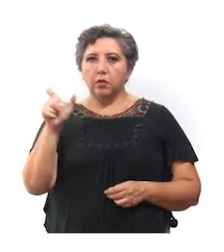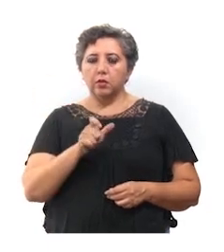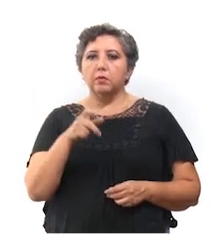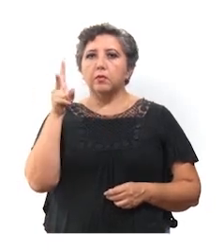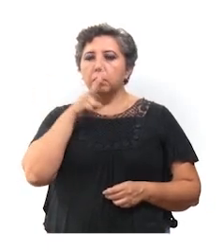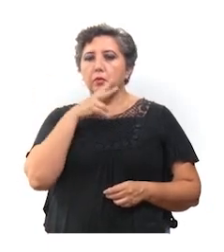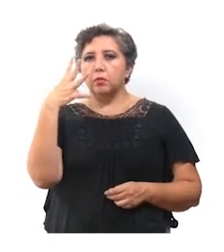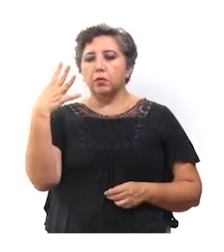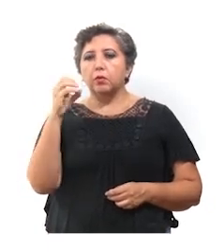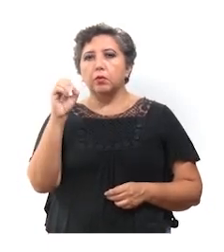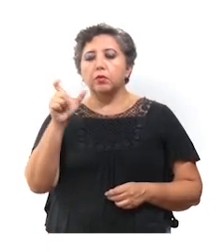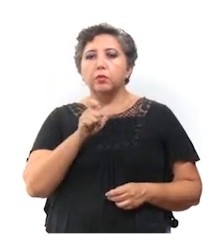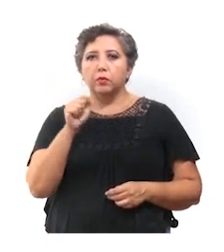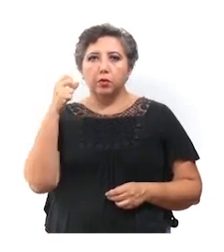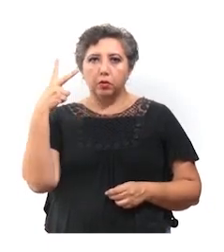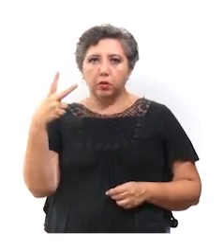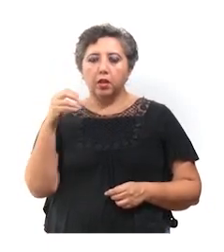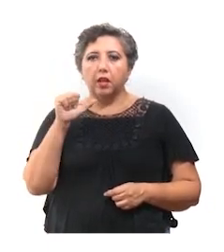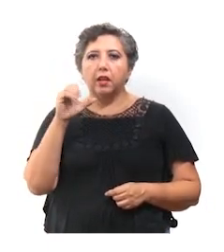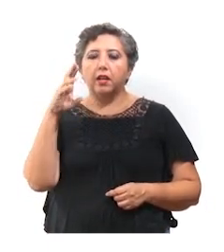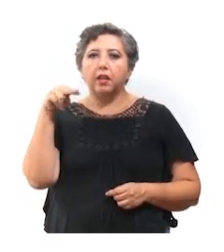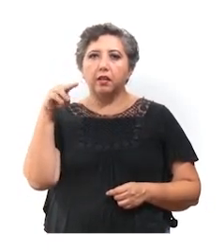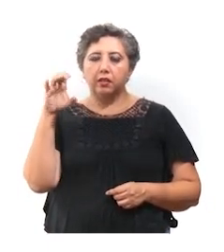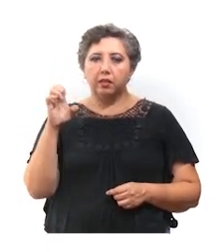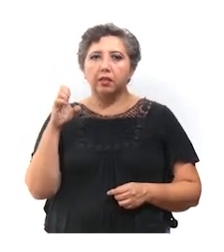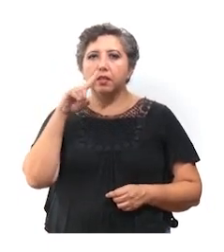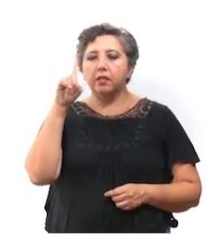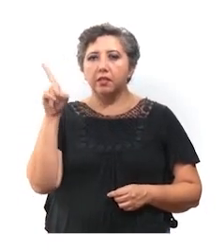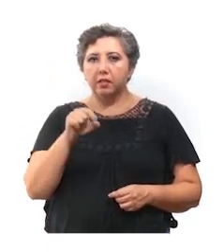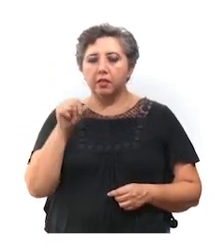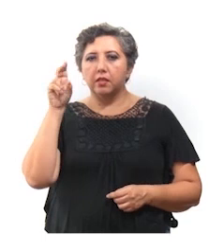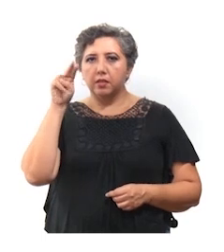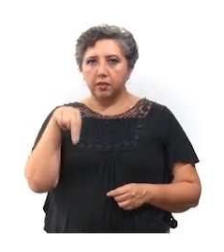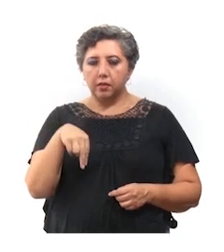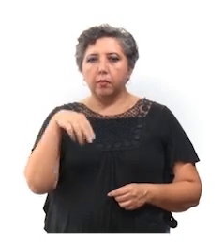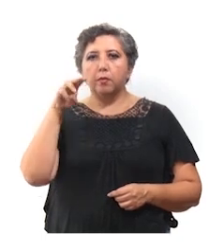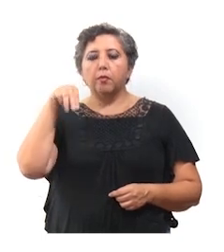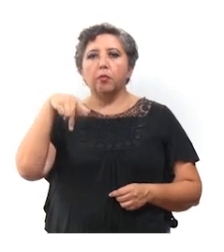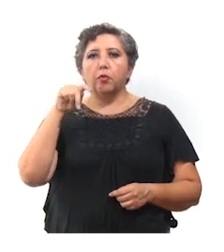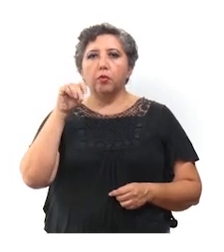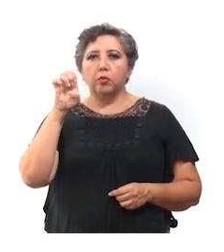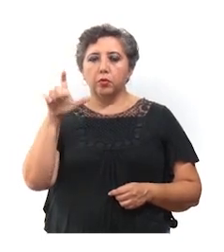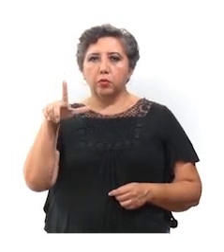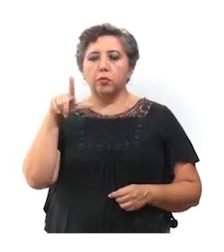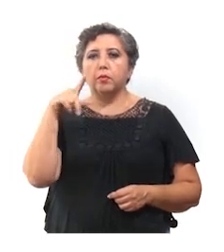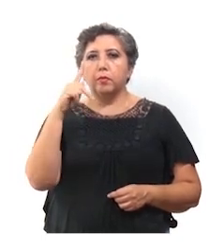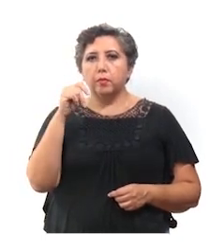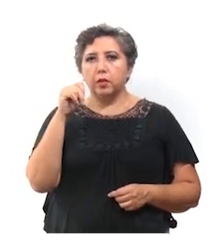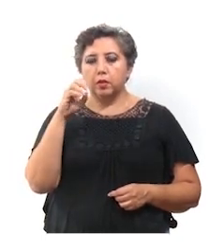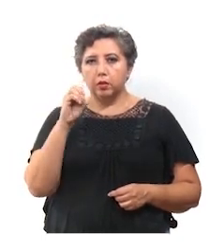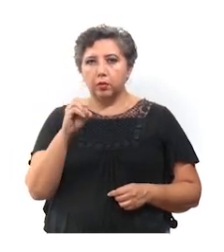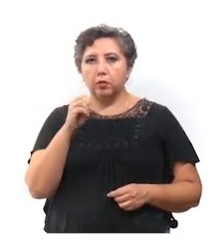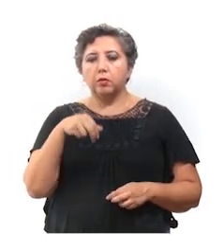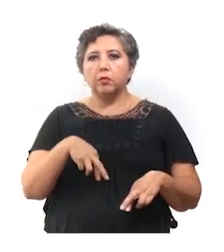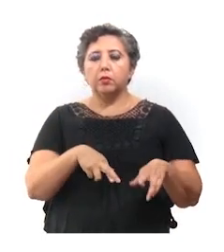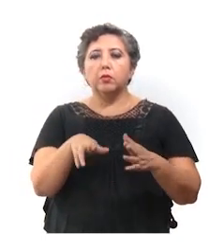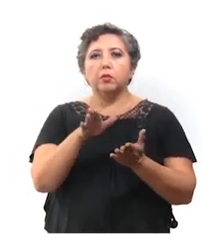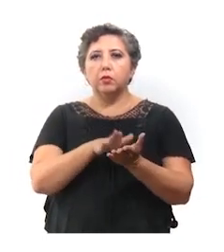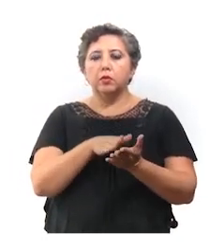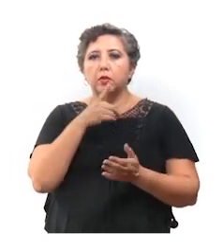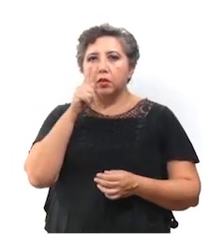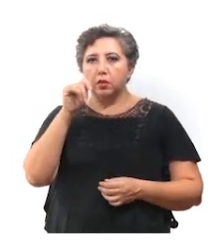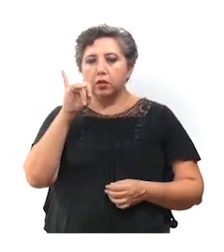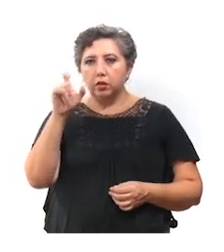Valladolid, 4 en Oxcuscap, 2 en Acanqué, San, Joctún, Motul, Peto, Río Lagartos